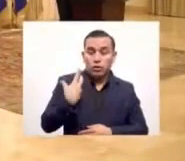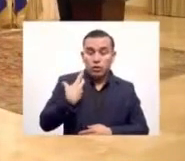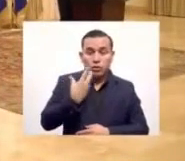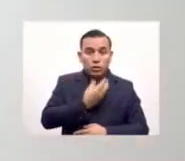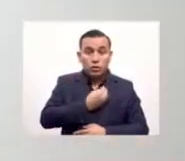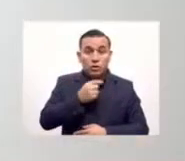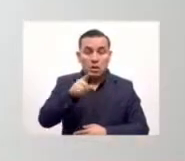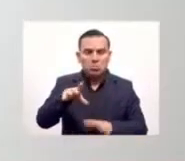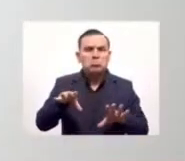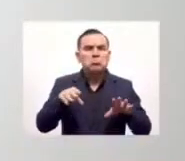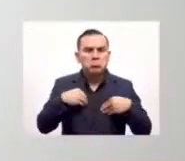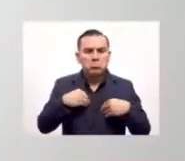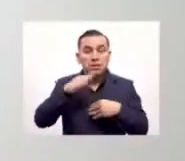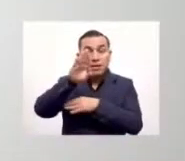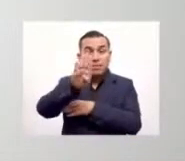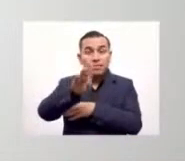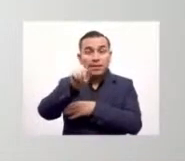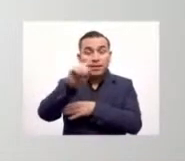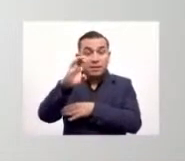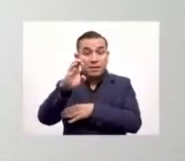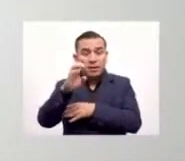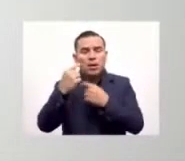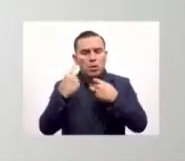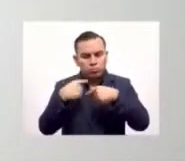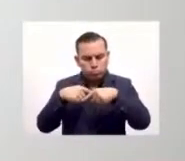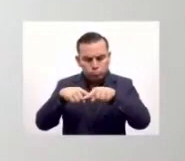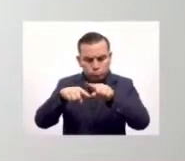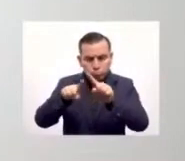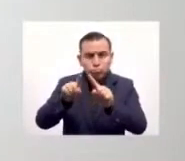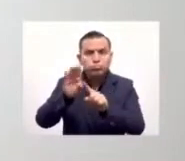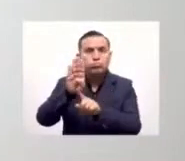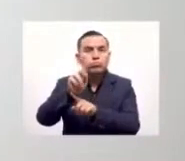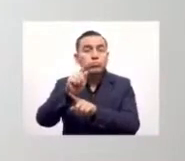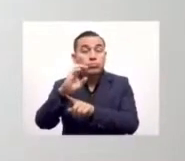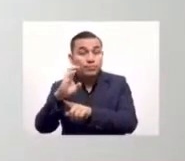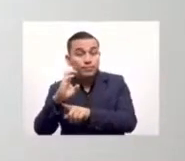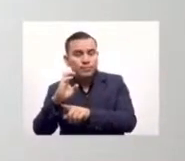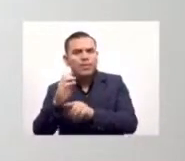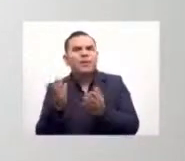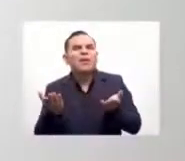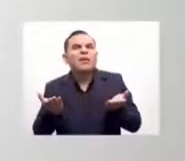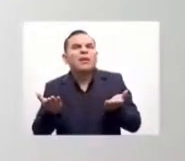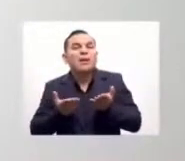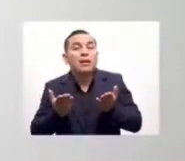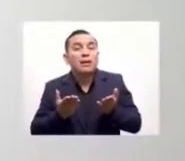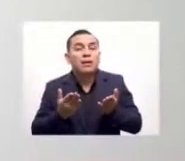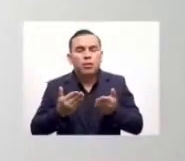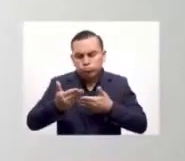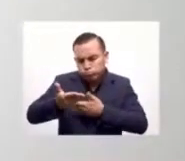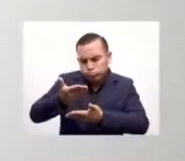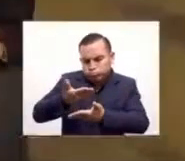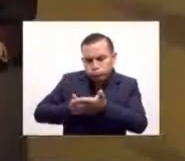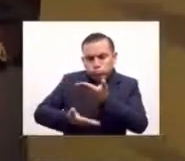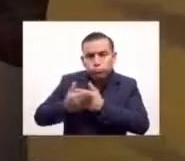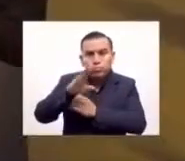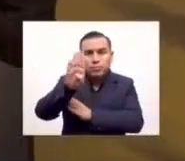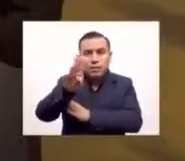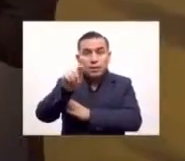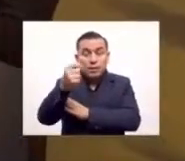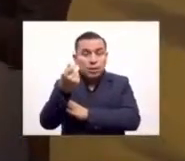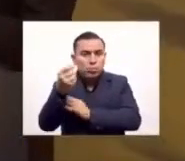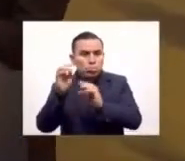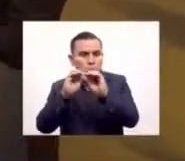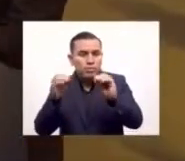que todavía no entienden un poco cómo funciona este punto técnico o